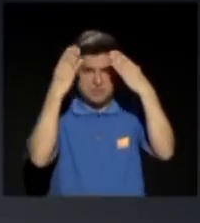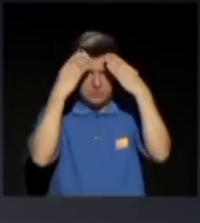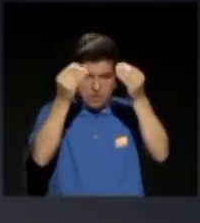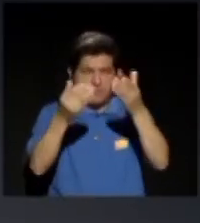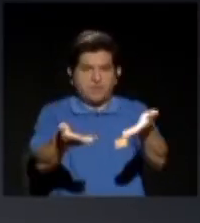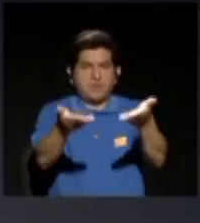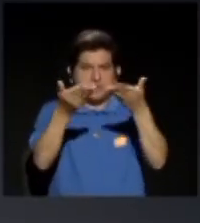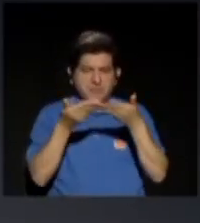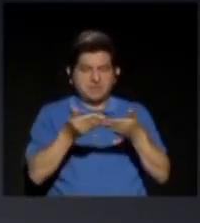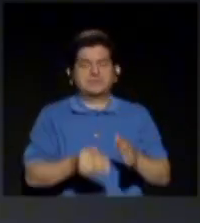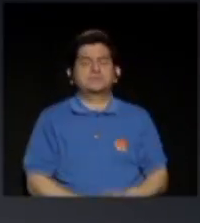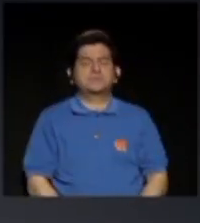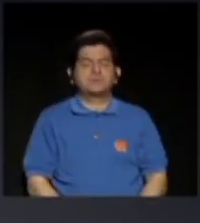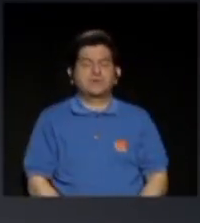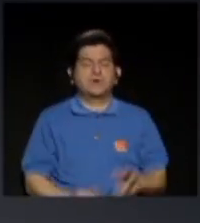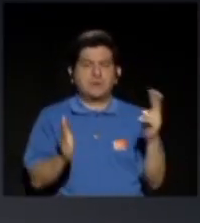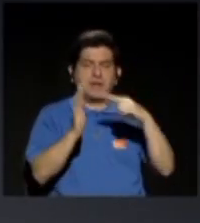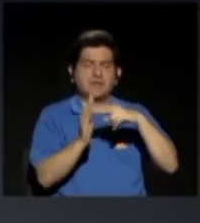está dando la ENIC 2013.